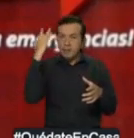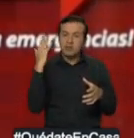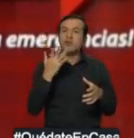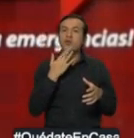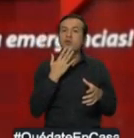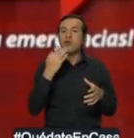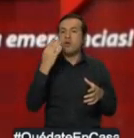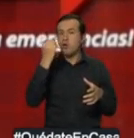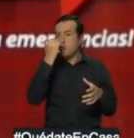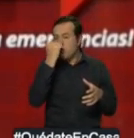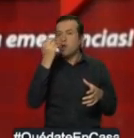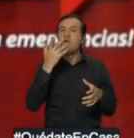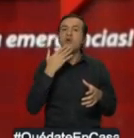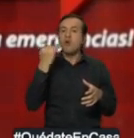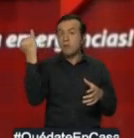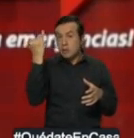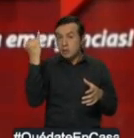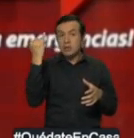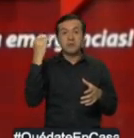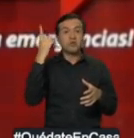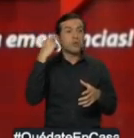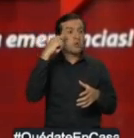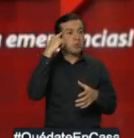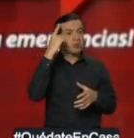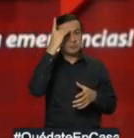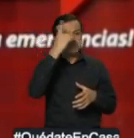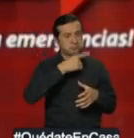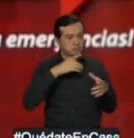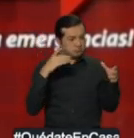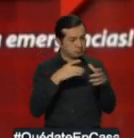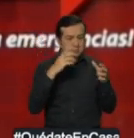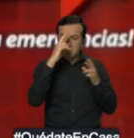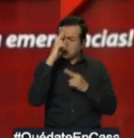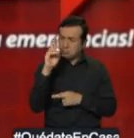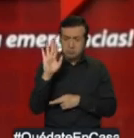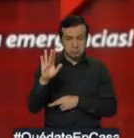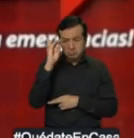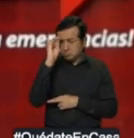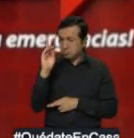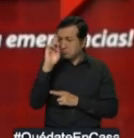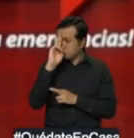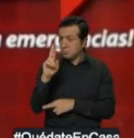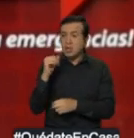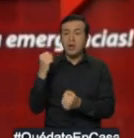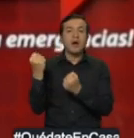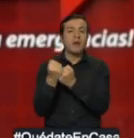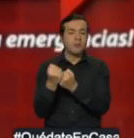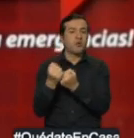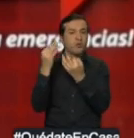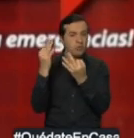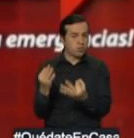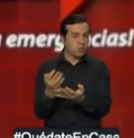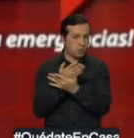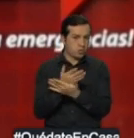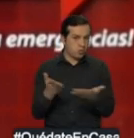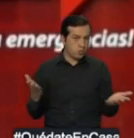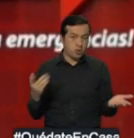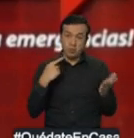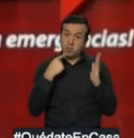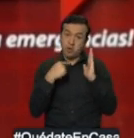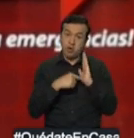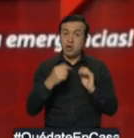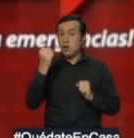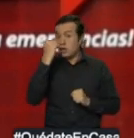rojo será el verde y desde el gobierno nacional todo el respeto para esa decisión y todo el apoyo operativo si es que es